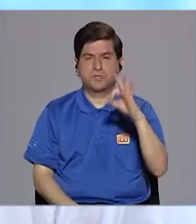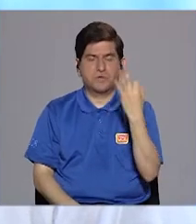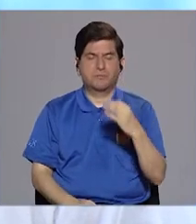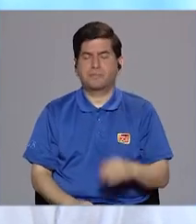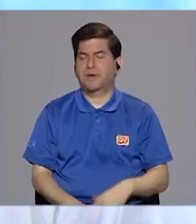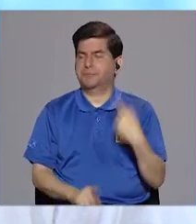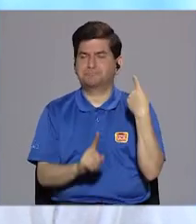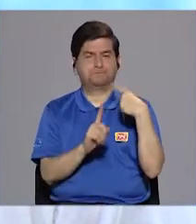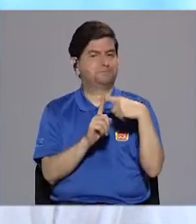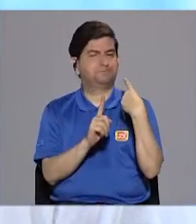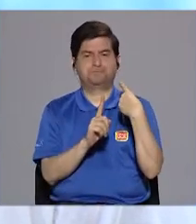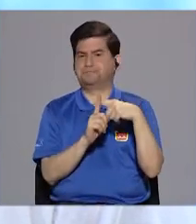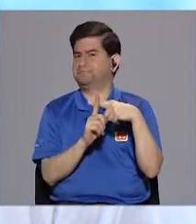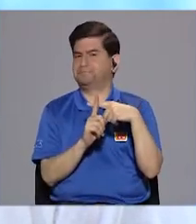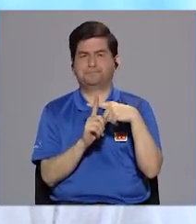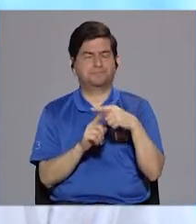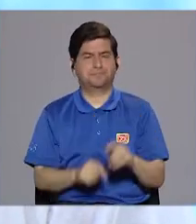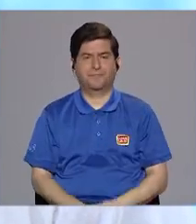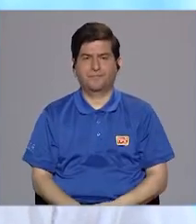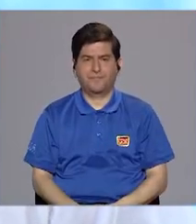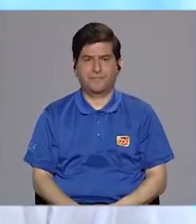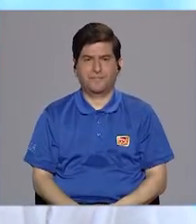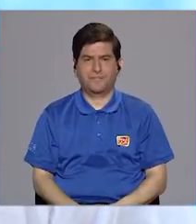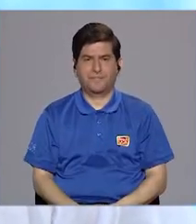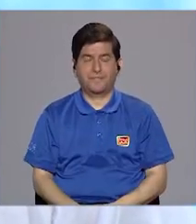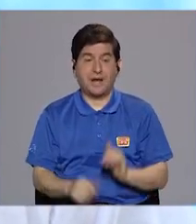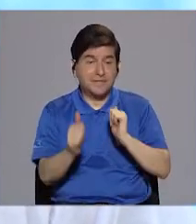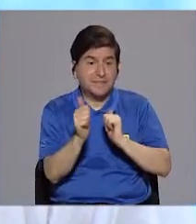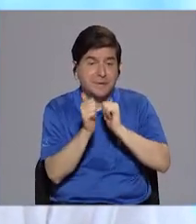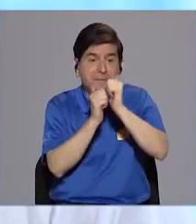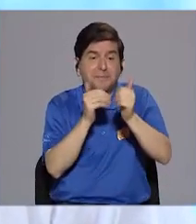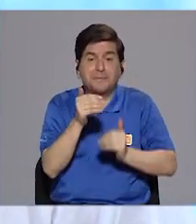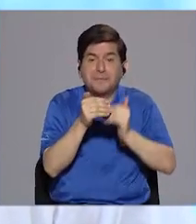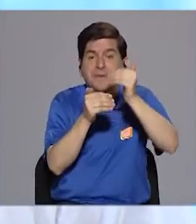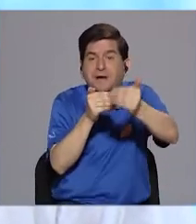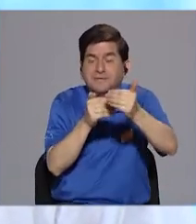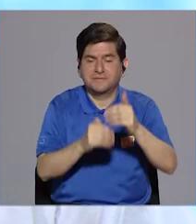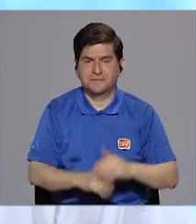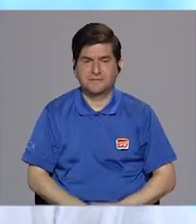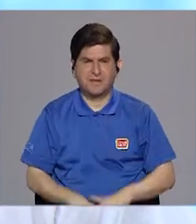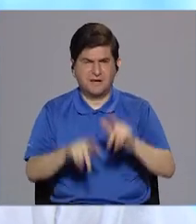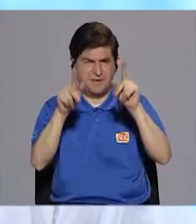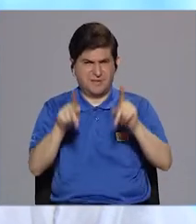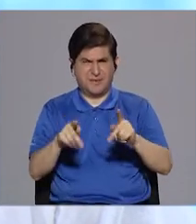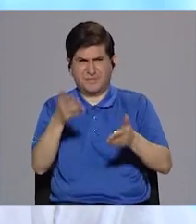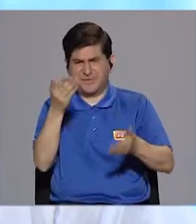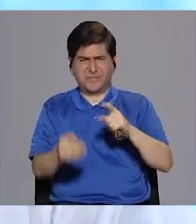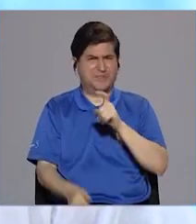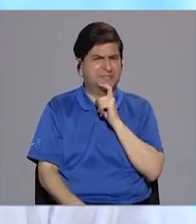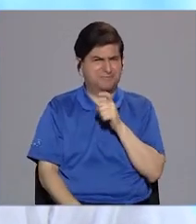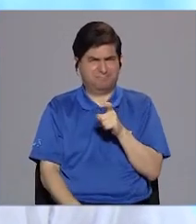manera positiva, y ir más allá, ¿no?, de ello. Y esto a la gente